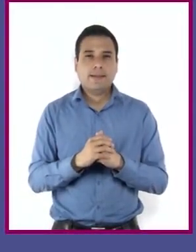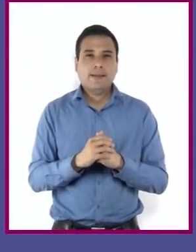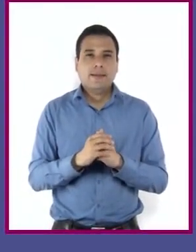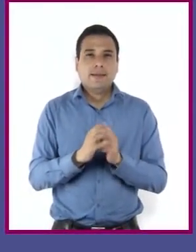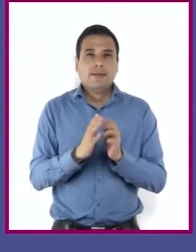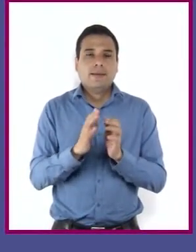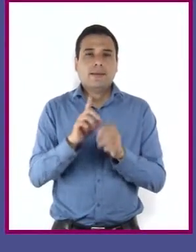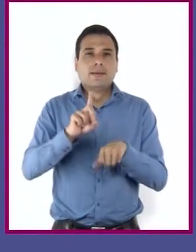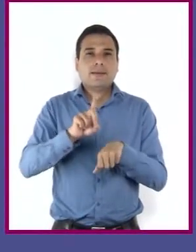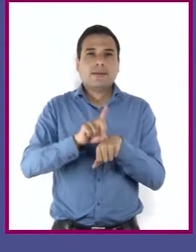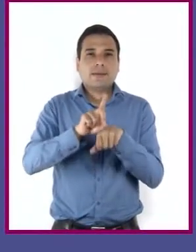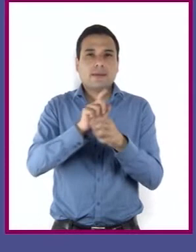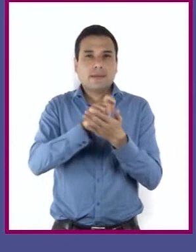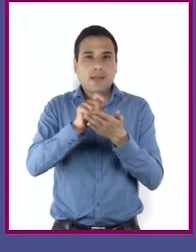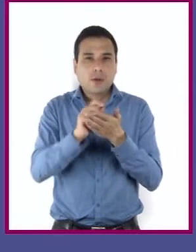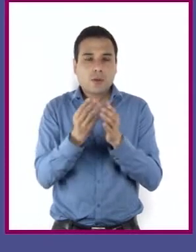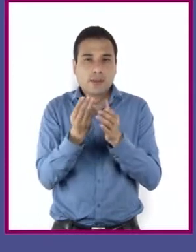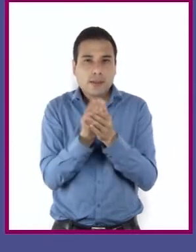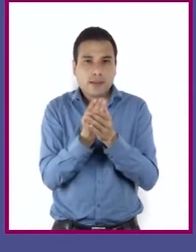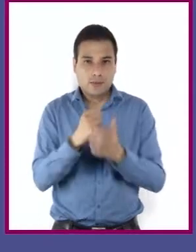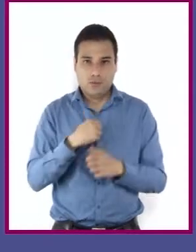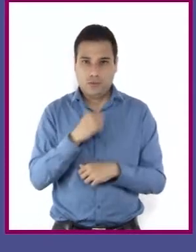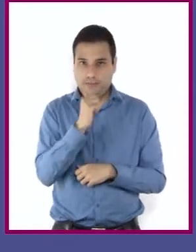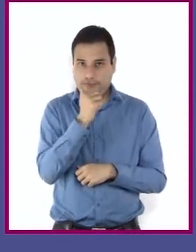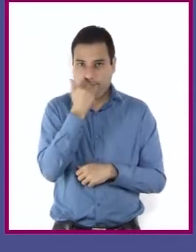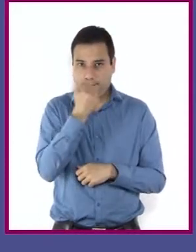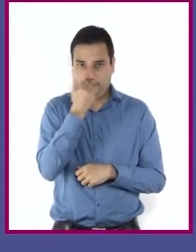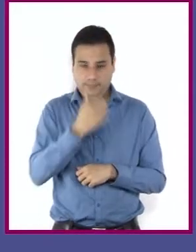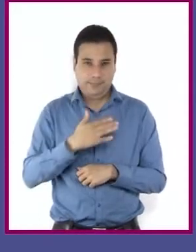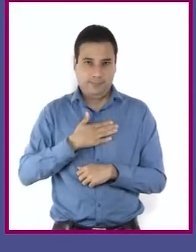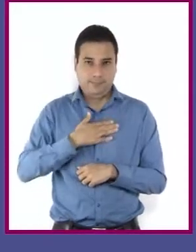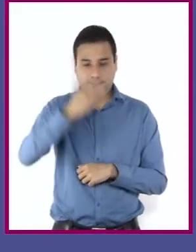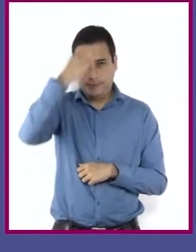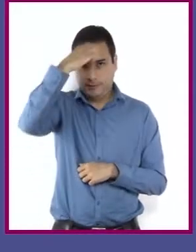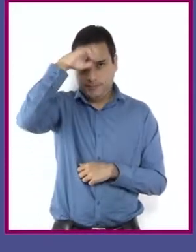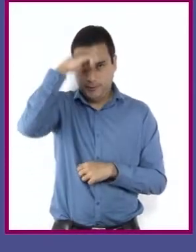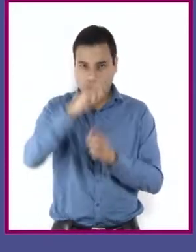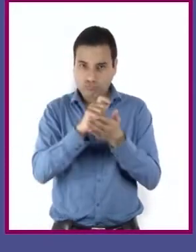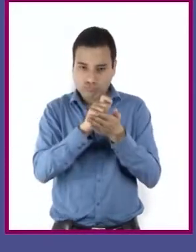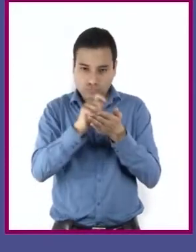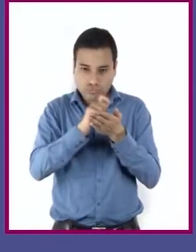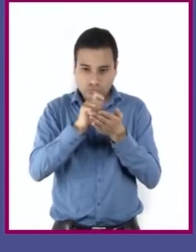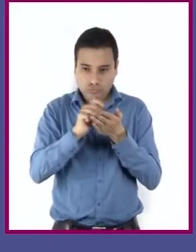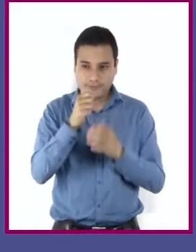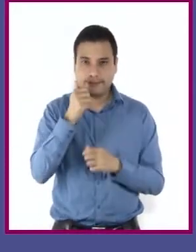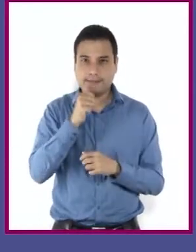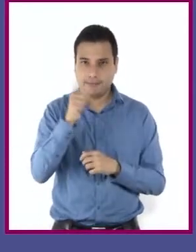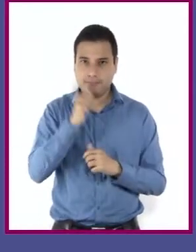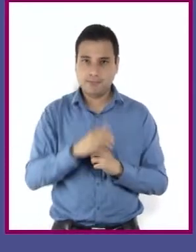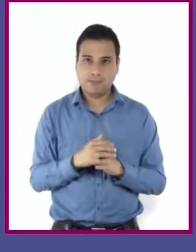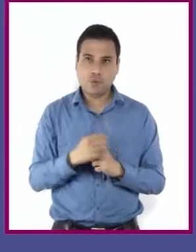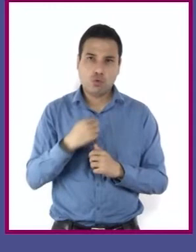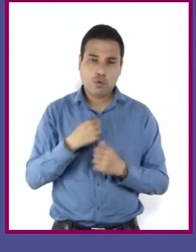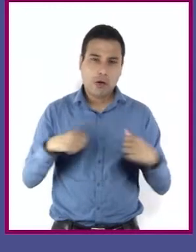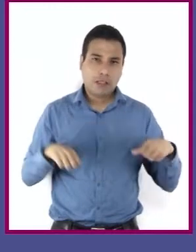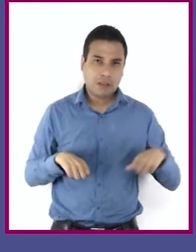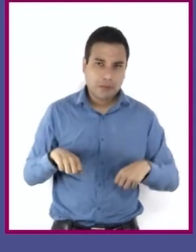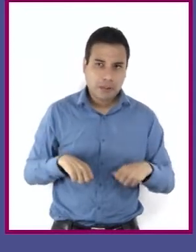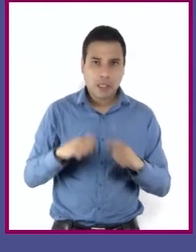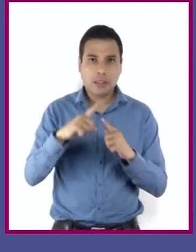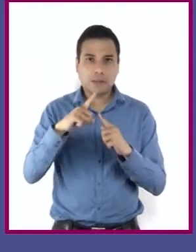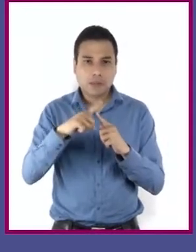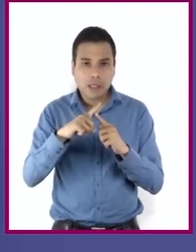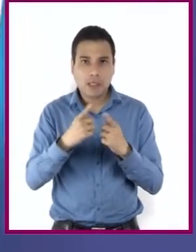alumno, de manera individual, plasma su experiencia personal al llevar a cabo una tarea, una actividad, un